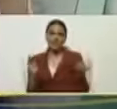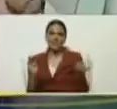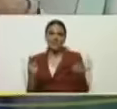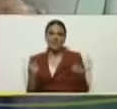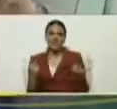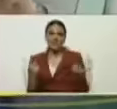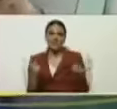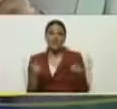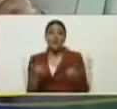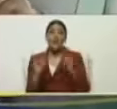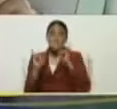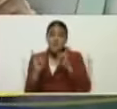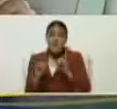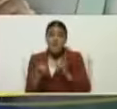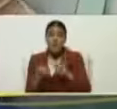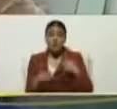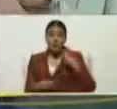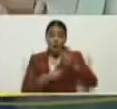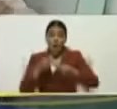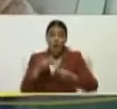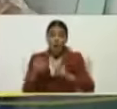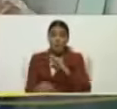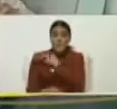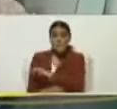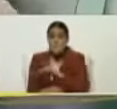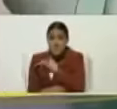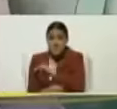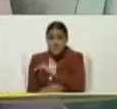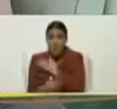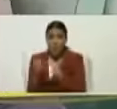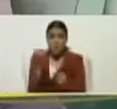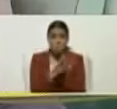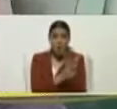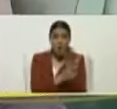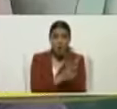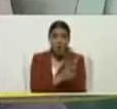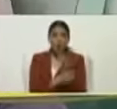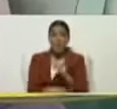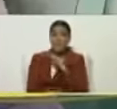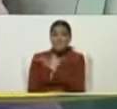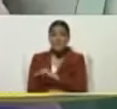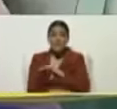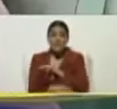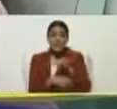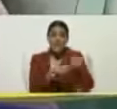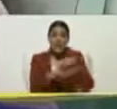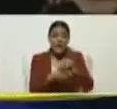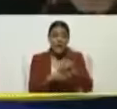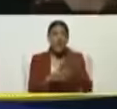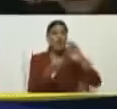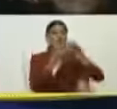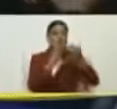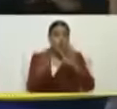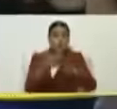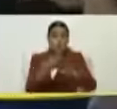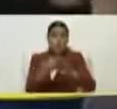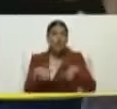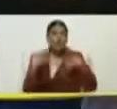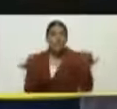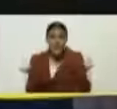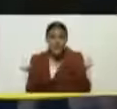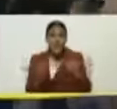Y ese fondo lo voy a poner en el Ministerio de Comunas para que llegue a